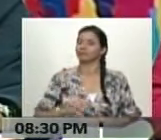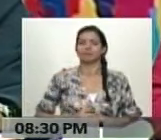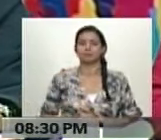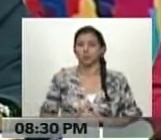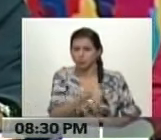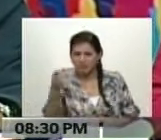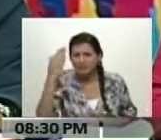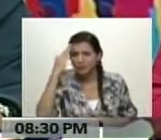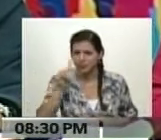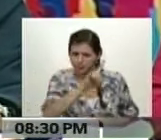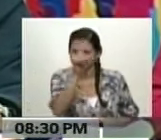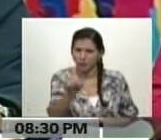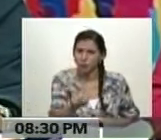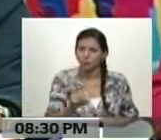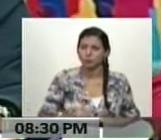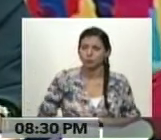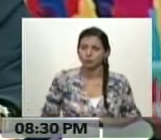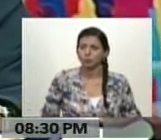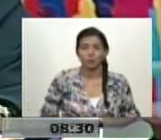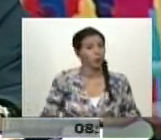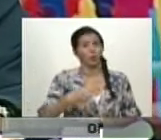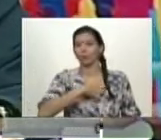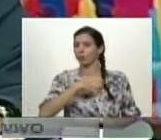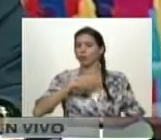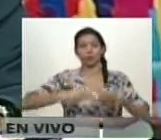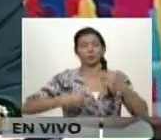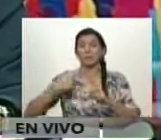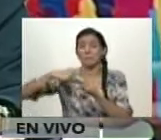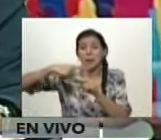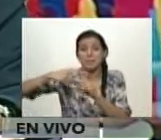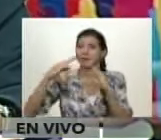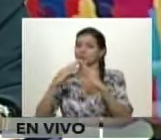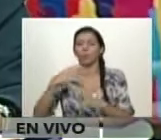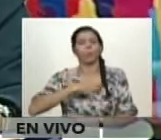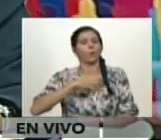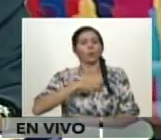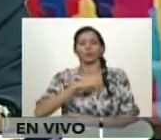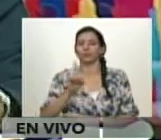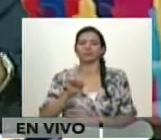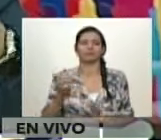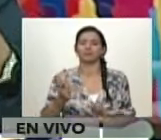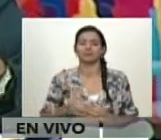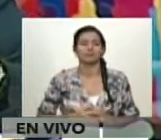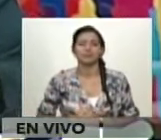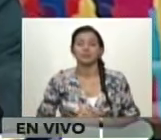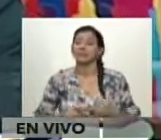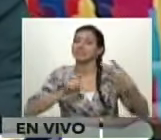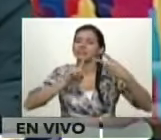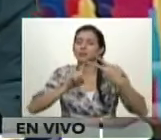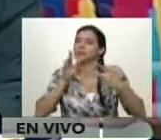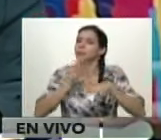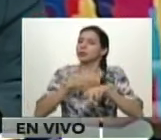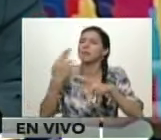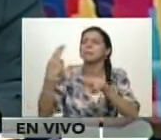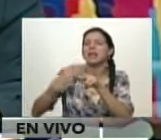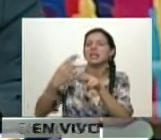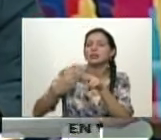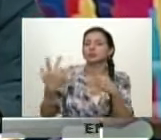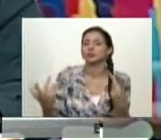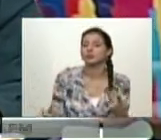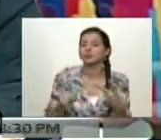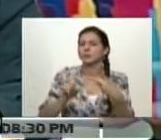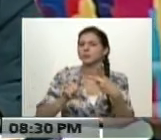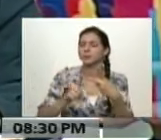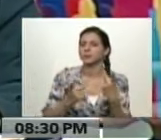¿Ustedes sabían eso? No podría construir una vivienda más. Y en segundo lugar, la segunda